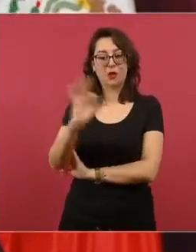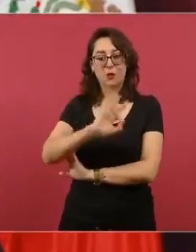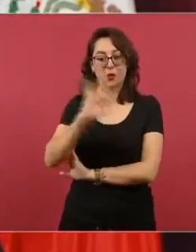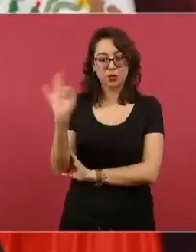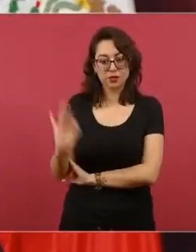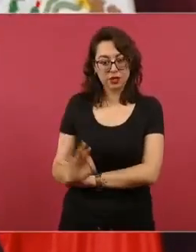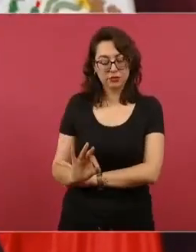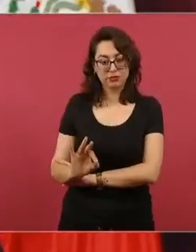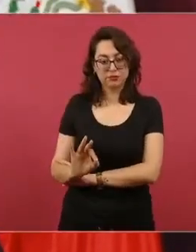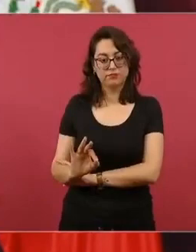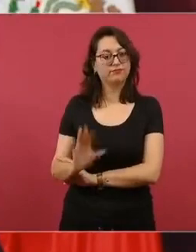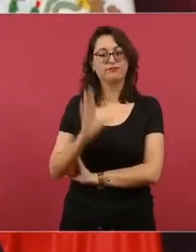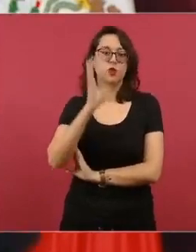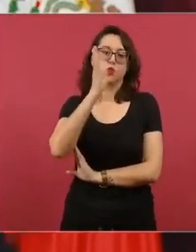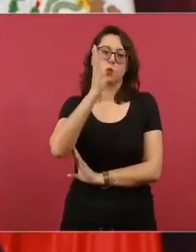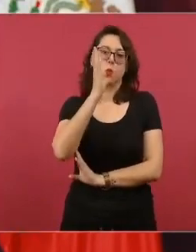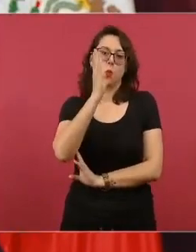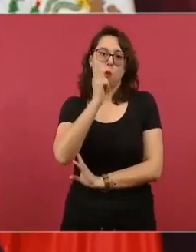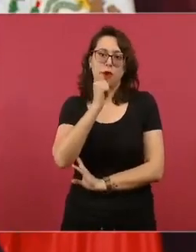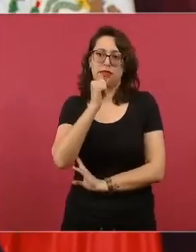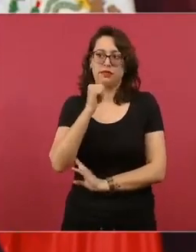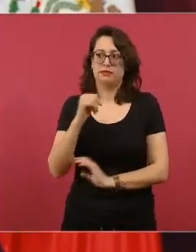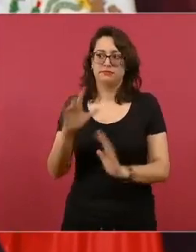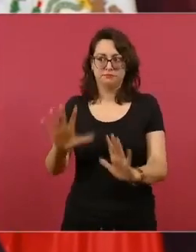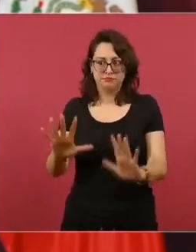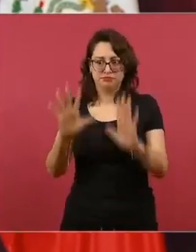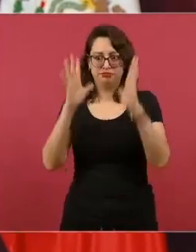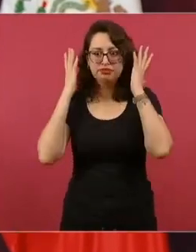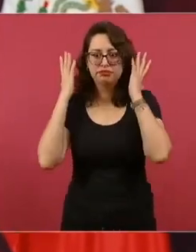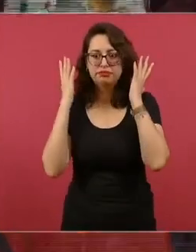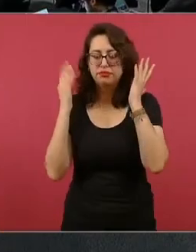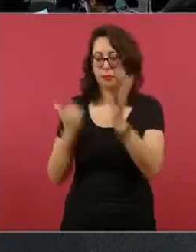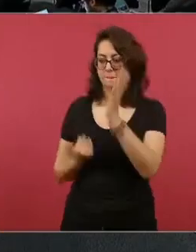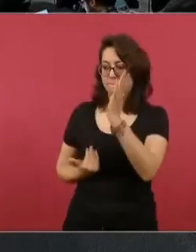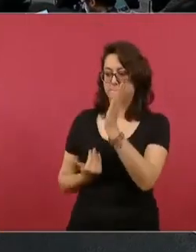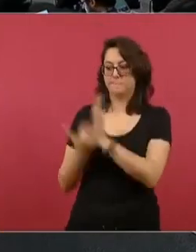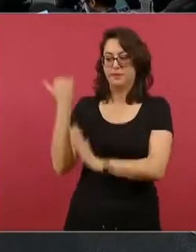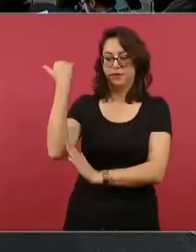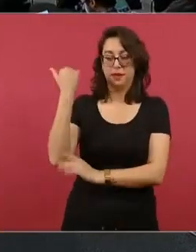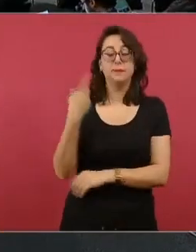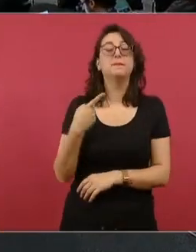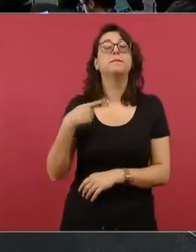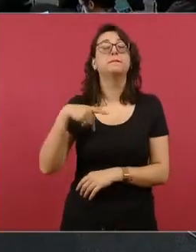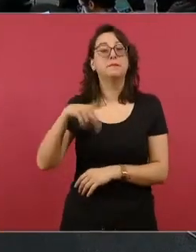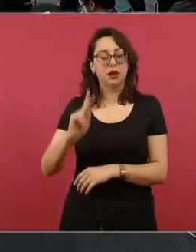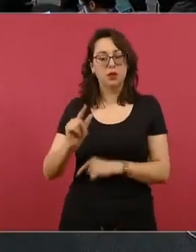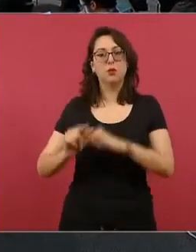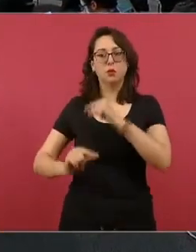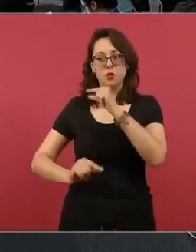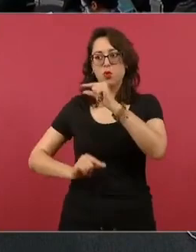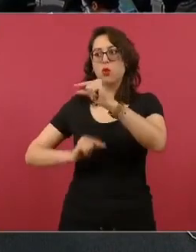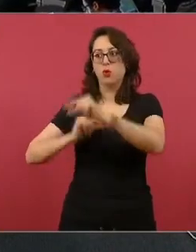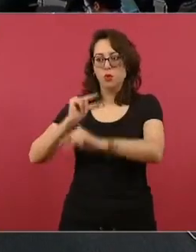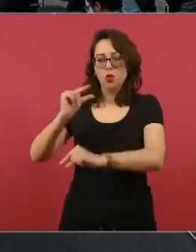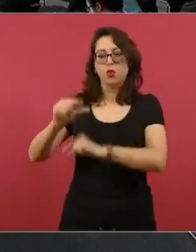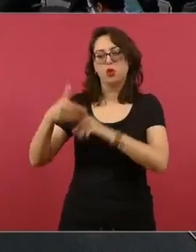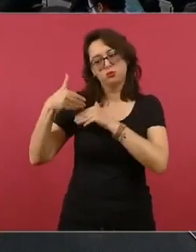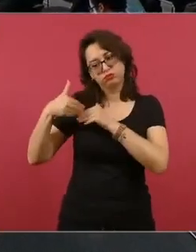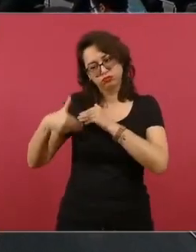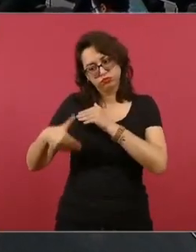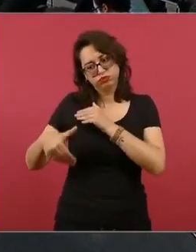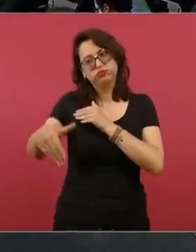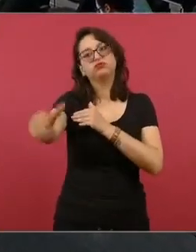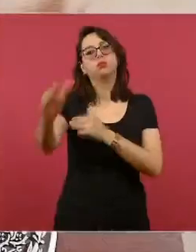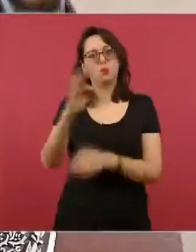recuperación del poder adquisitivo del salario. Pero así como esas, muchas